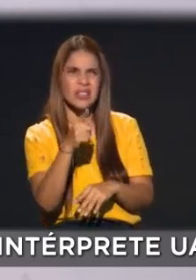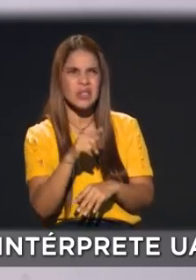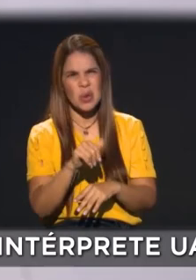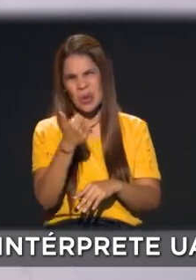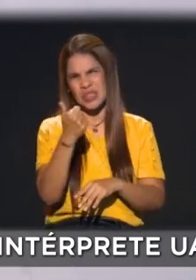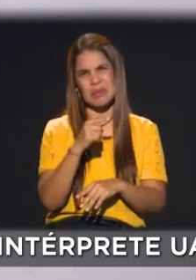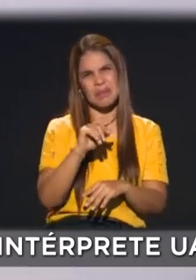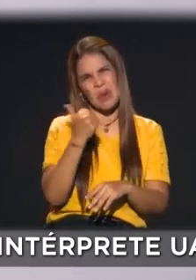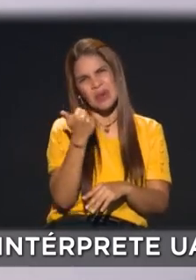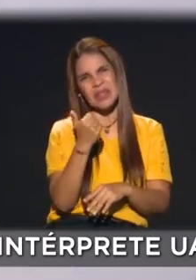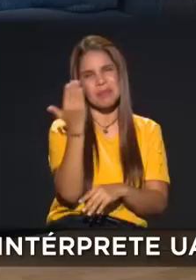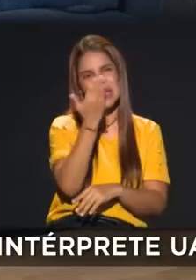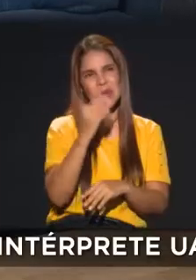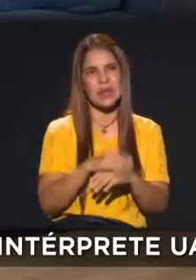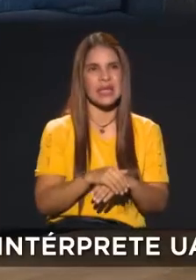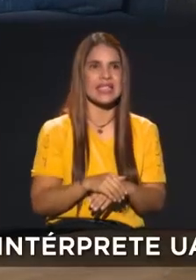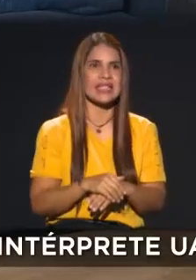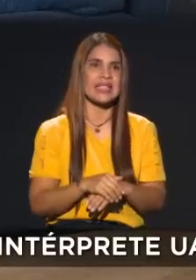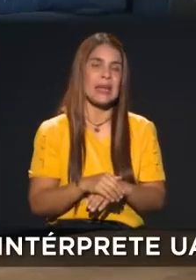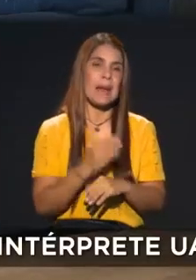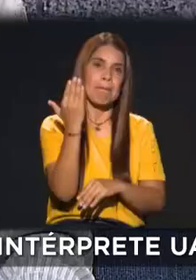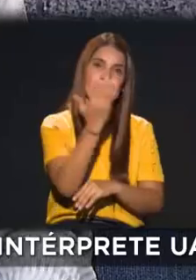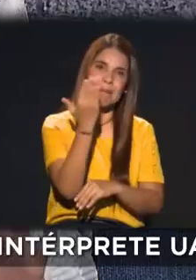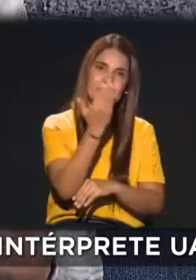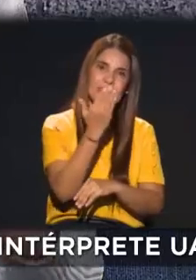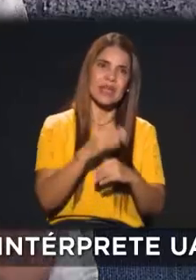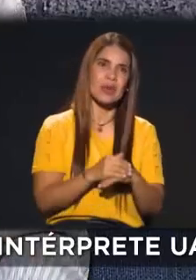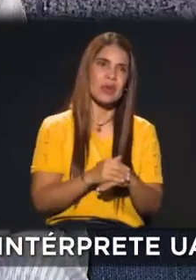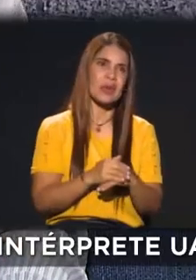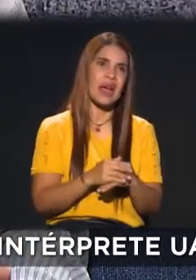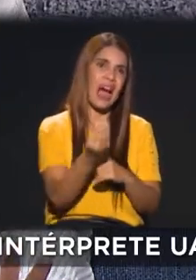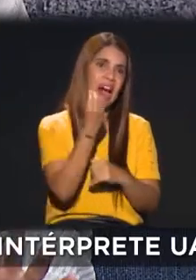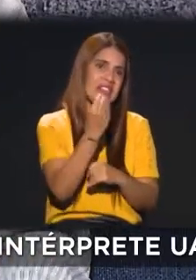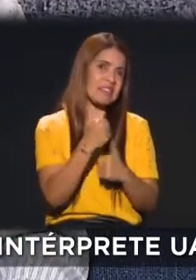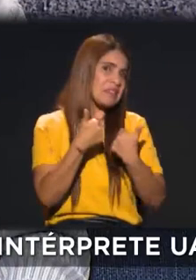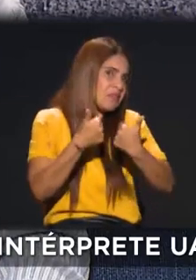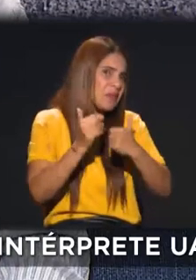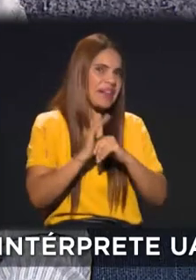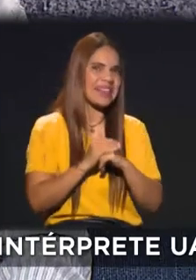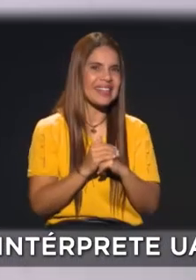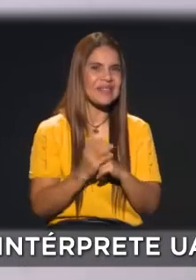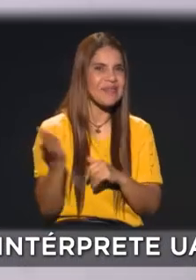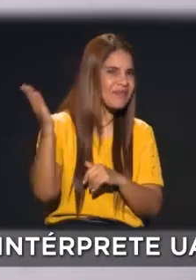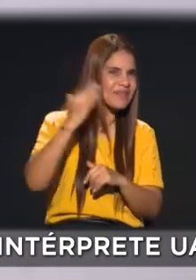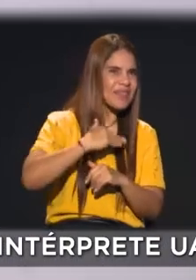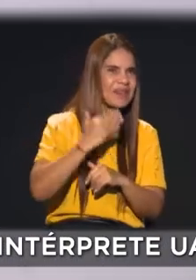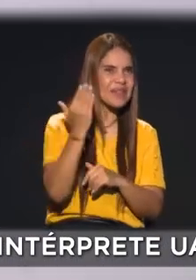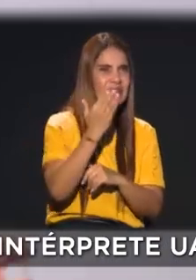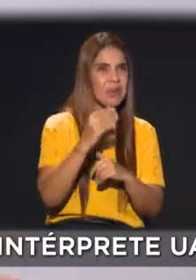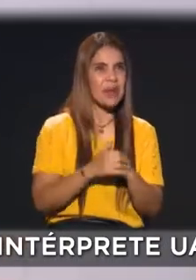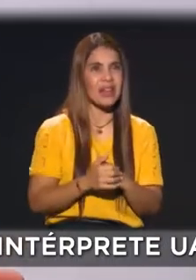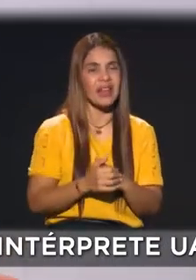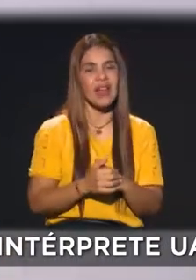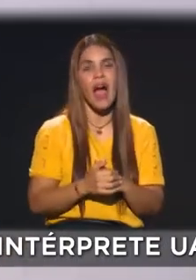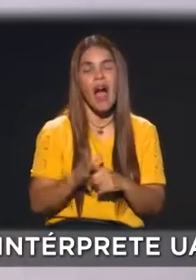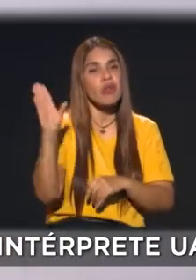otra opción, esa no. Pues, bueno, lo que pasa es que esa película todo el mundo dice que es muy buena, entonces hay que ir a verla. Pues entonces, porque todo el mundo dice que es